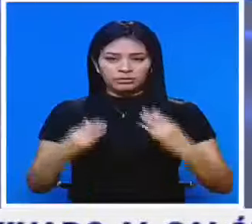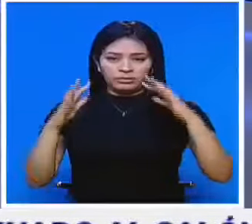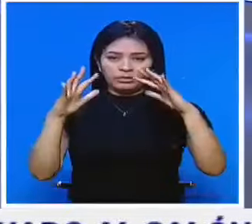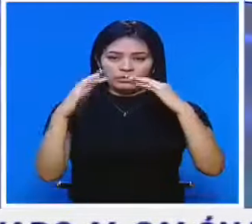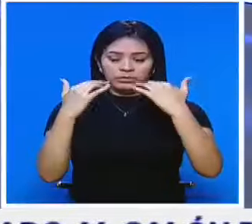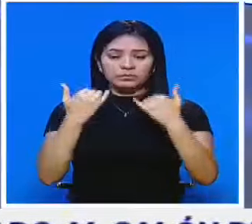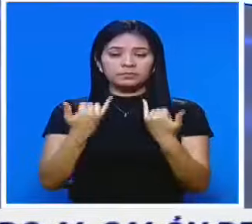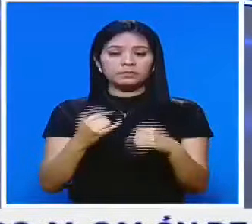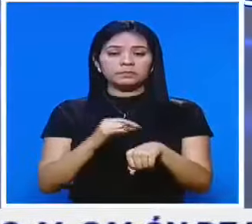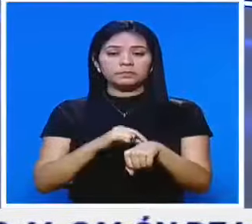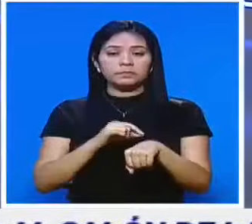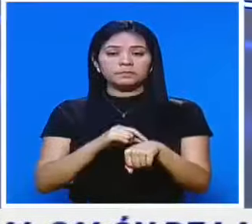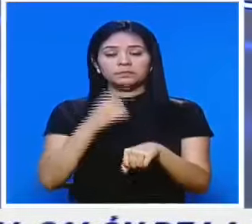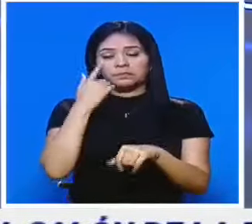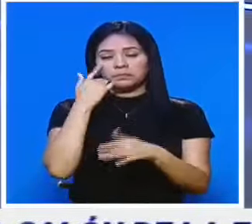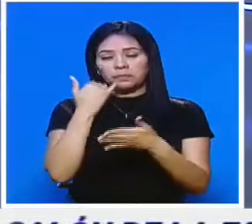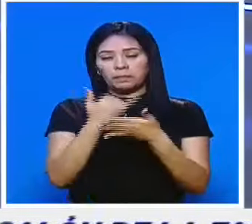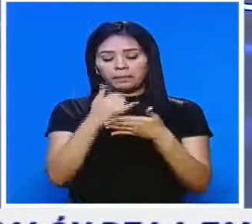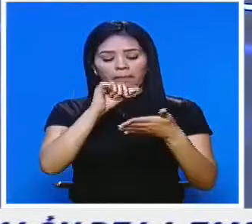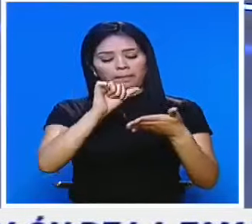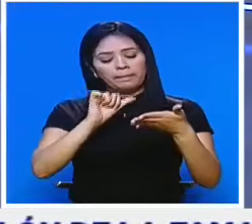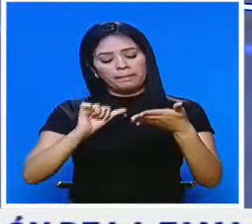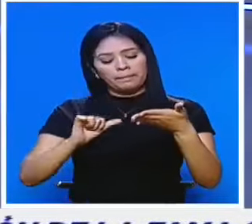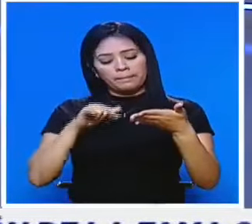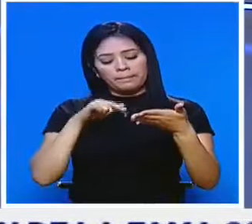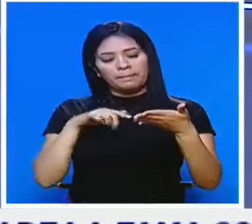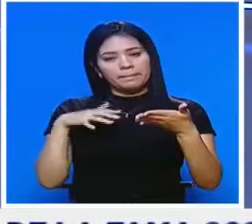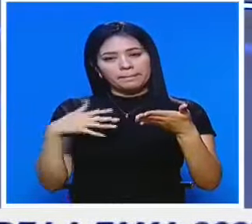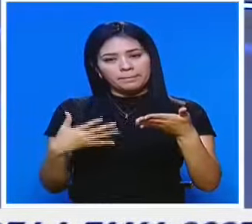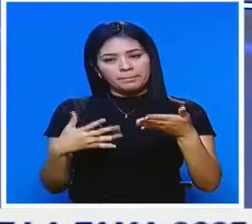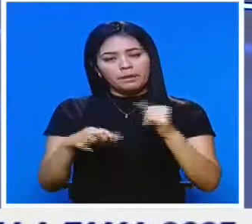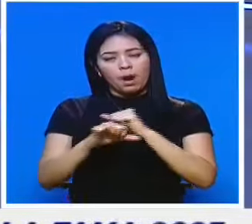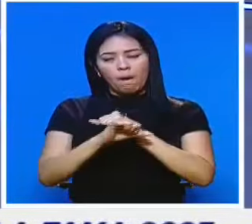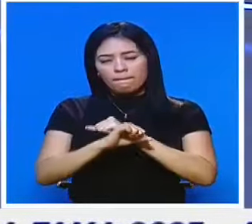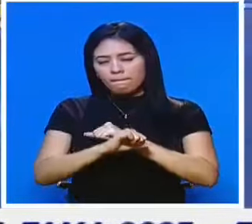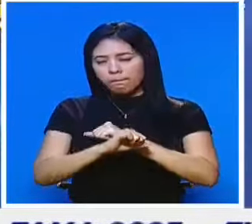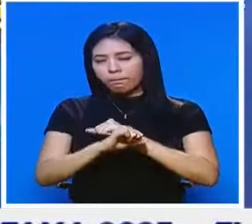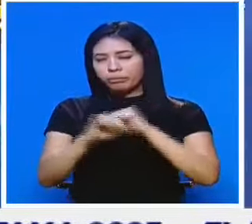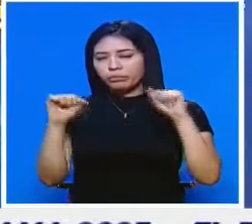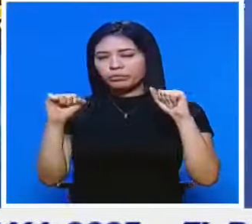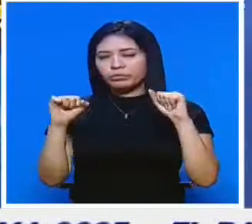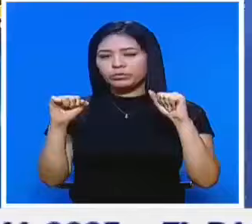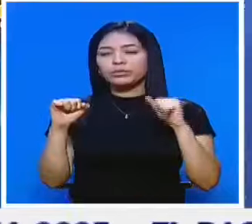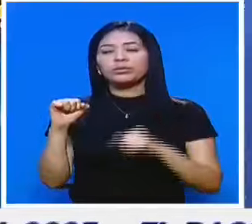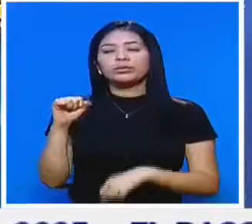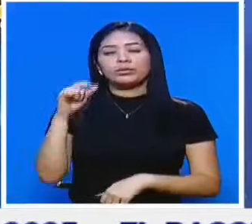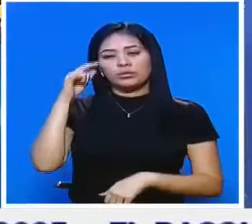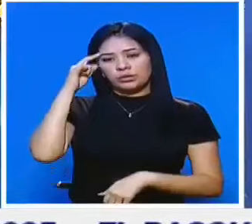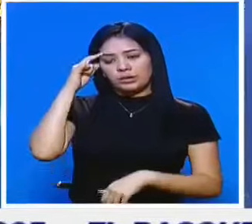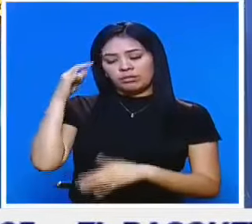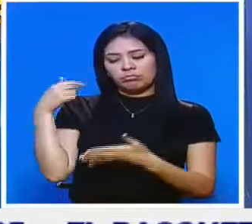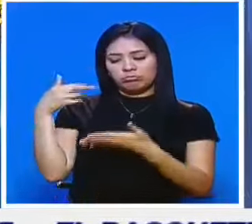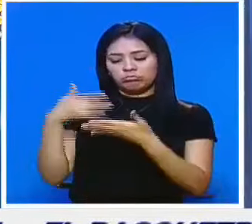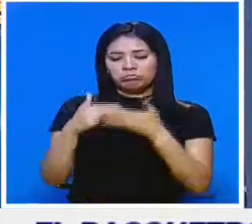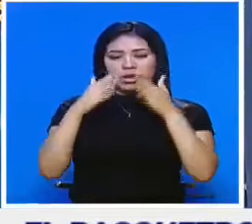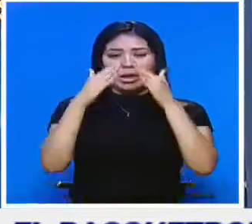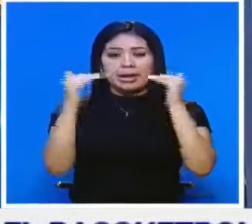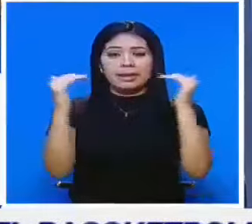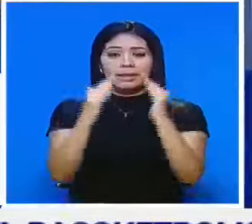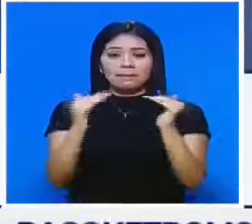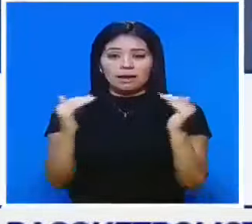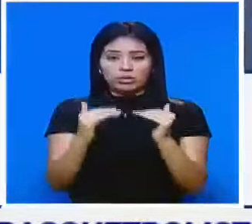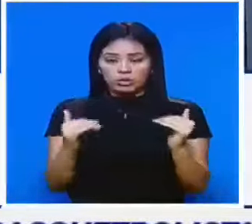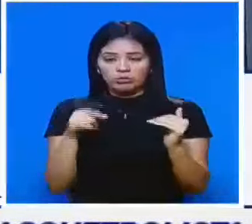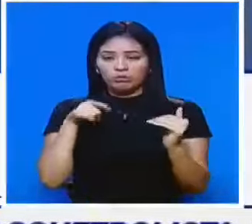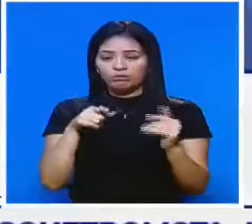vamos a revisar en este caso el balance tras las explosiones que se han registrado en los dos últimos días en el Líbano la cifra de fallecidos se